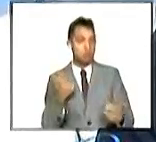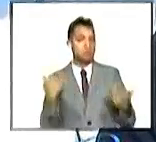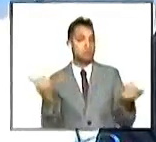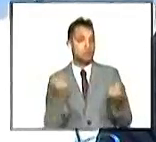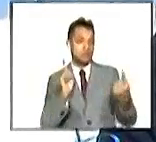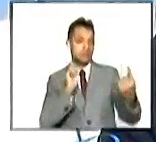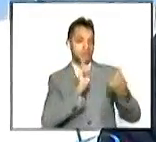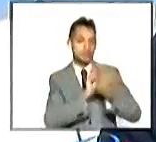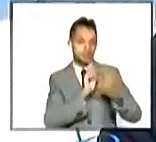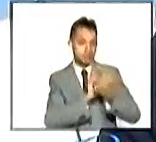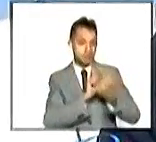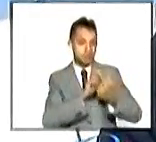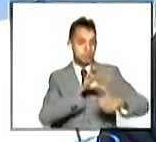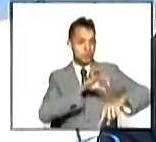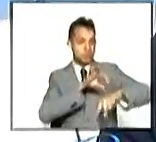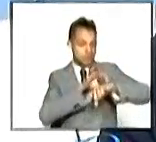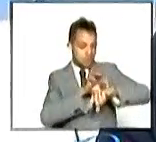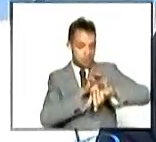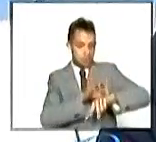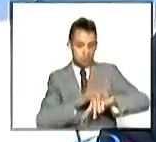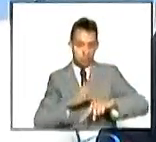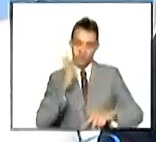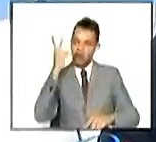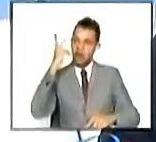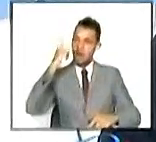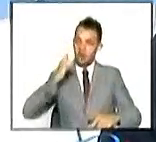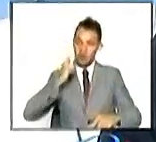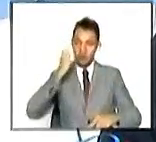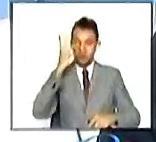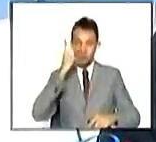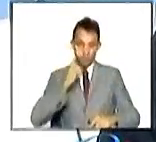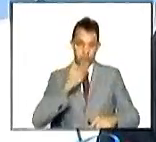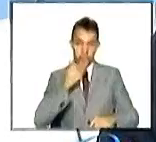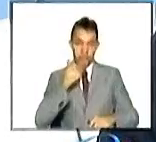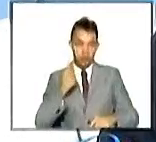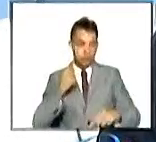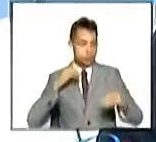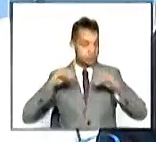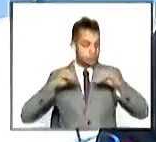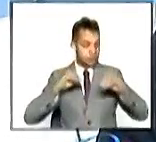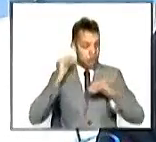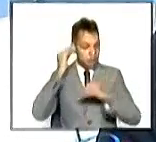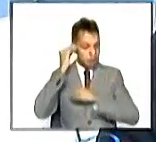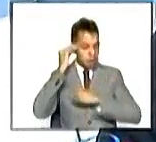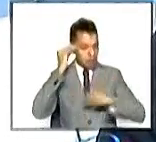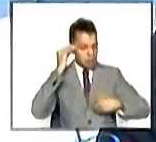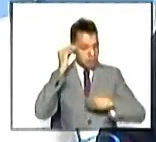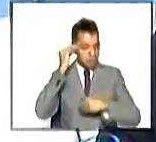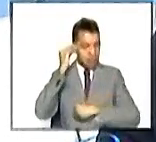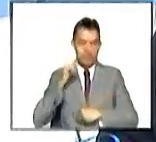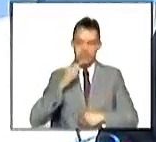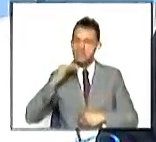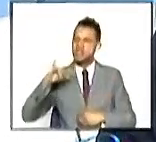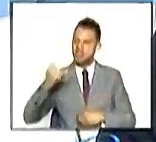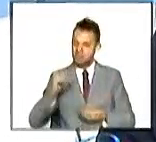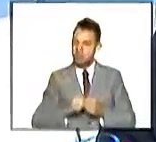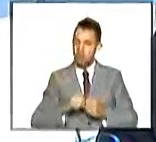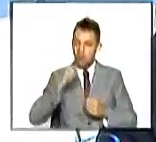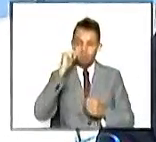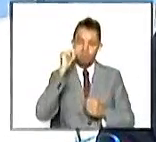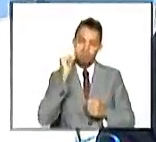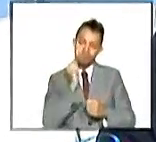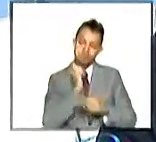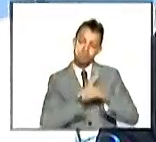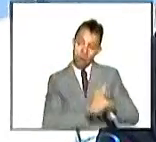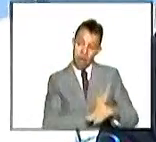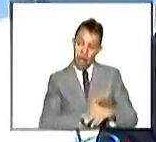con un ginecólogo y les haga un buen examen, o en su defecto un médico que les haga un buen examen y uno diga, ah, claro, es que